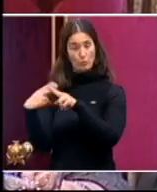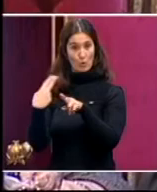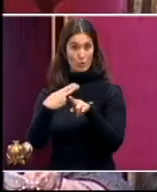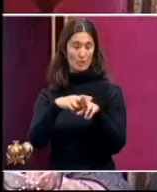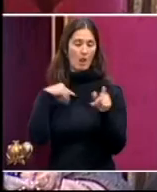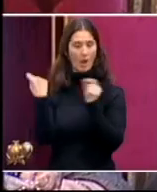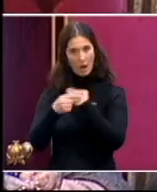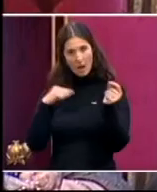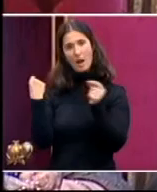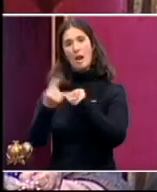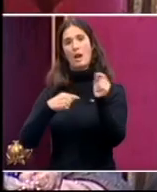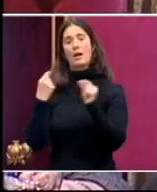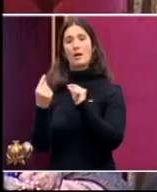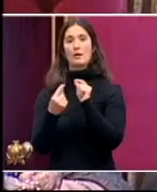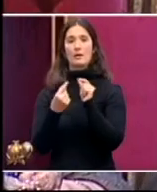tras debatirla